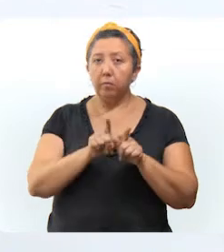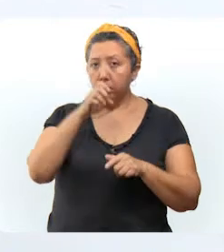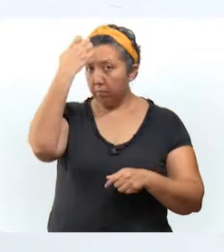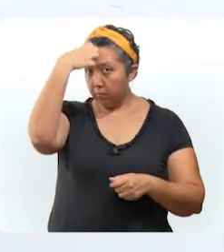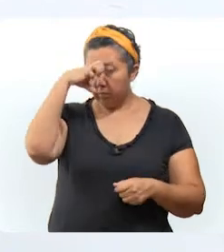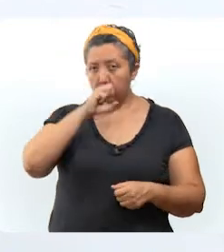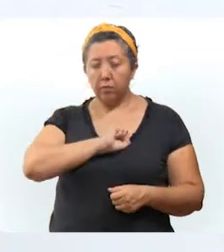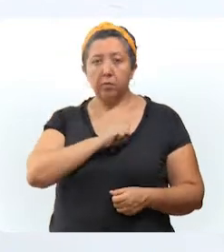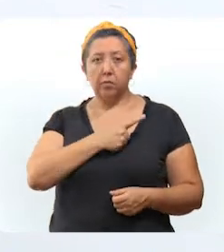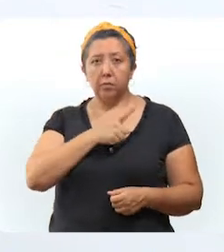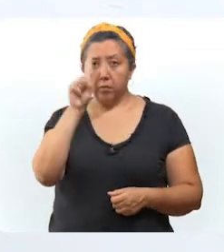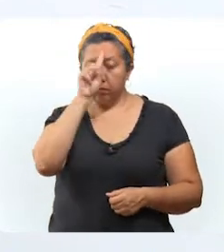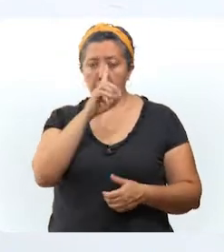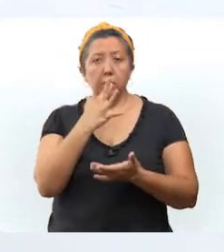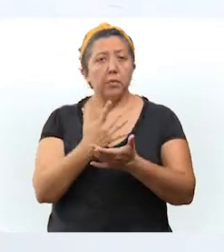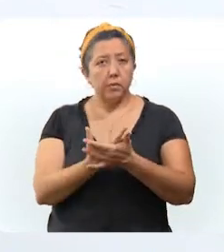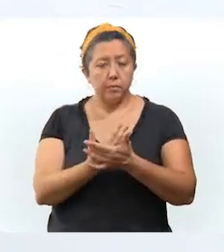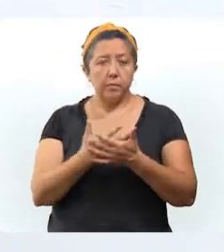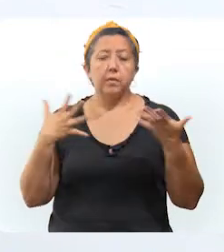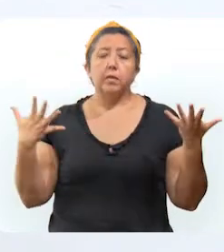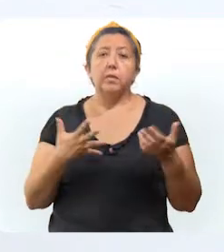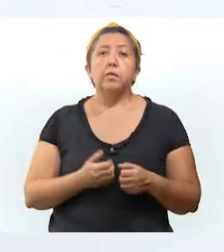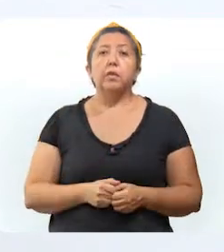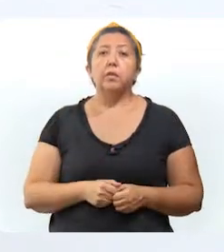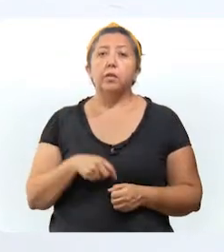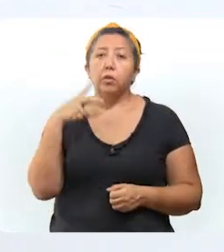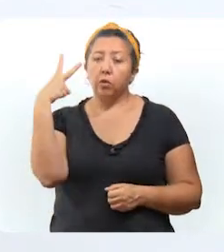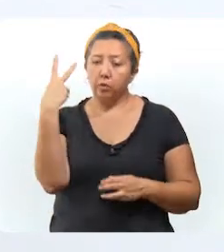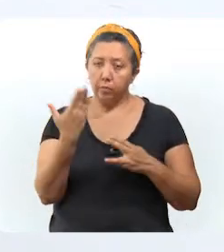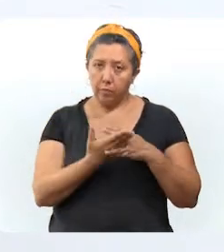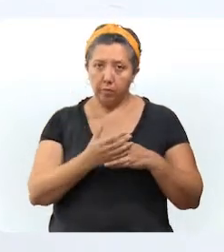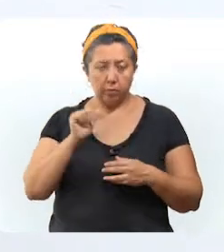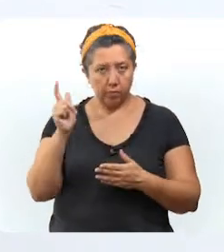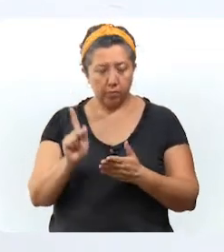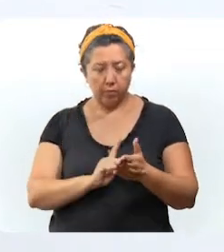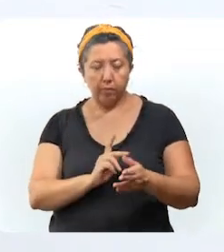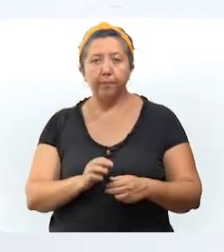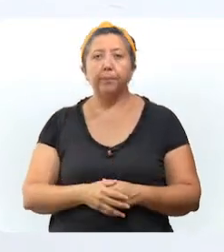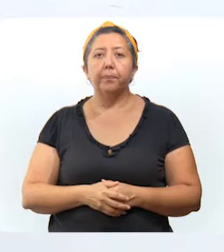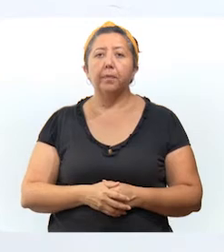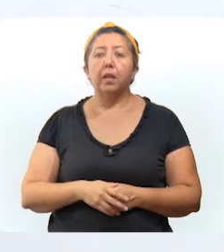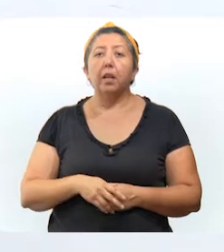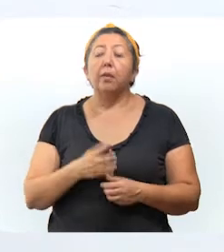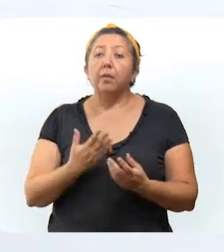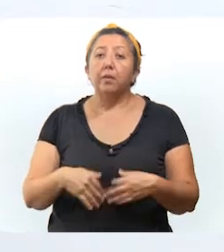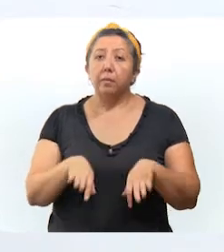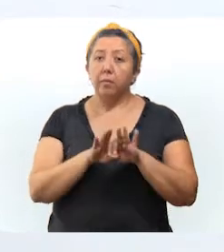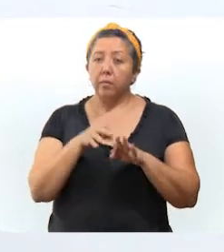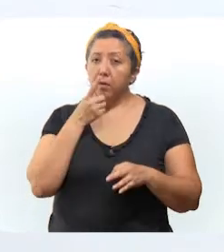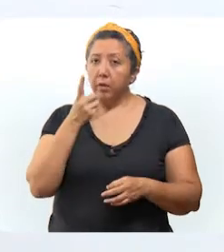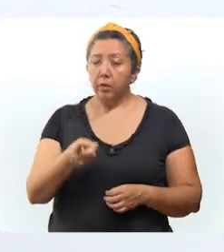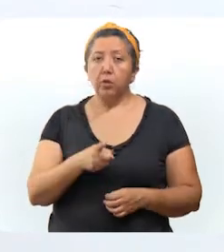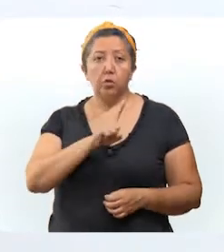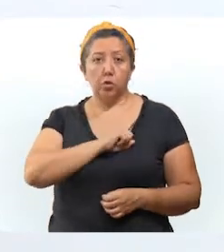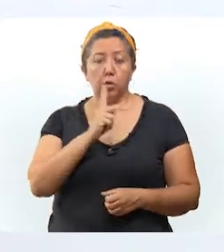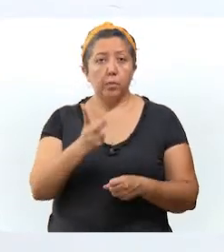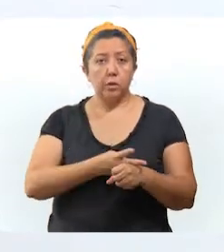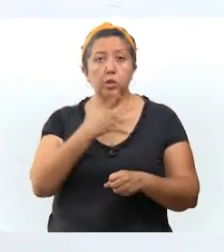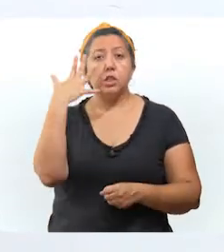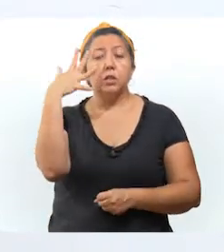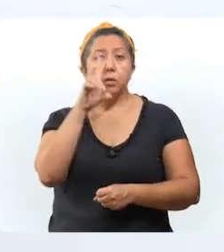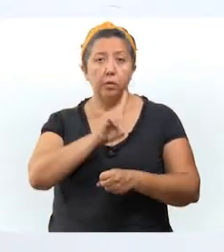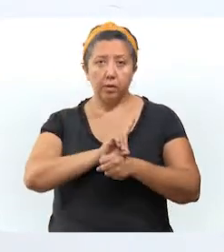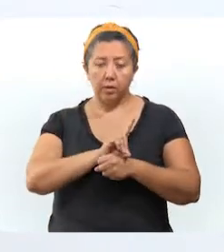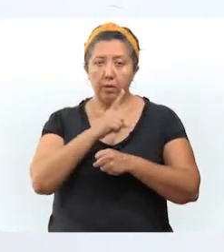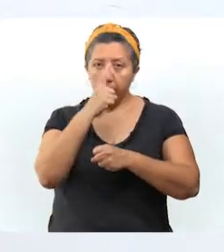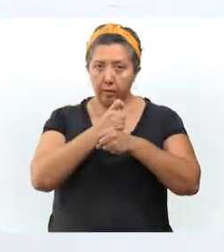de Expertos en Salud sugirió esperar y hacerlo en dos etapas de nueva cuenta. El principal motivo es que solo han pasado 5 días